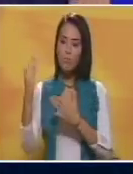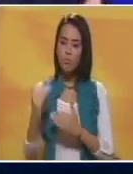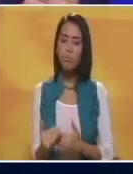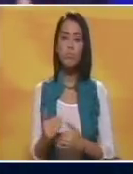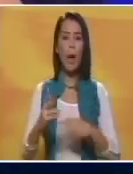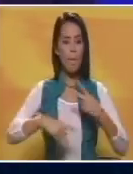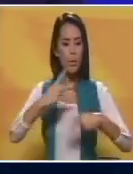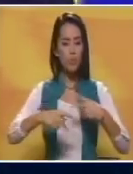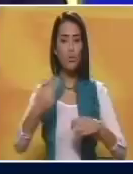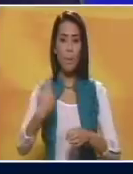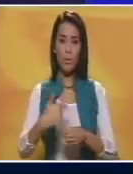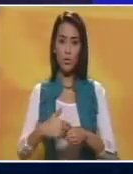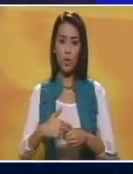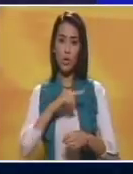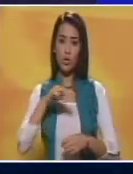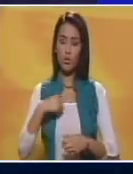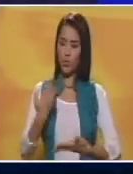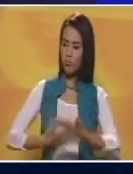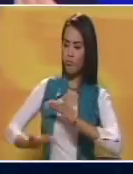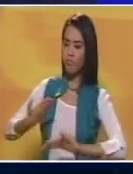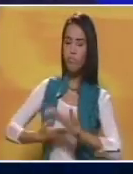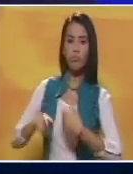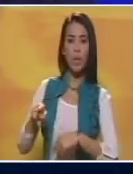a producir nuestro petróleo y nosotros ser socios de ellos.